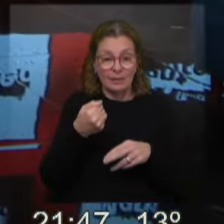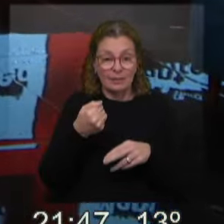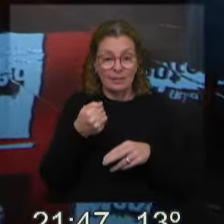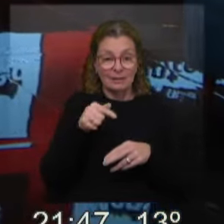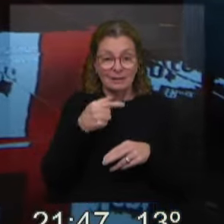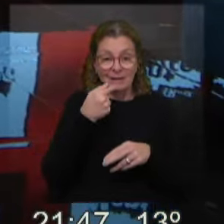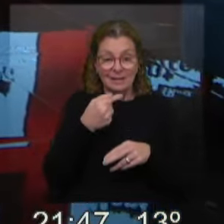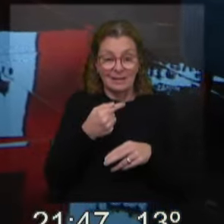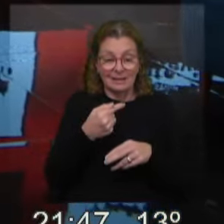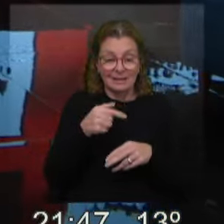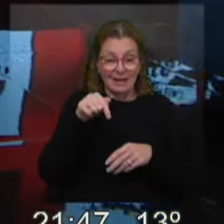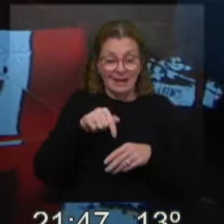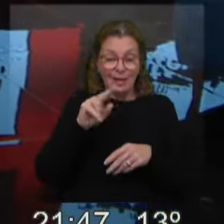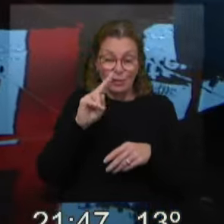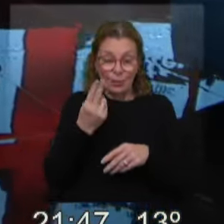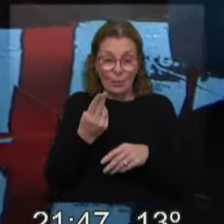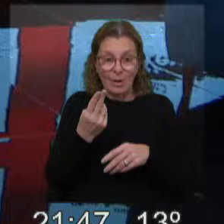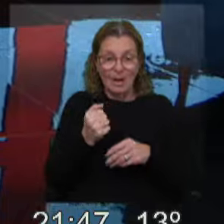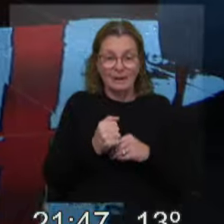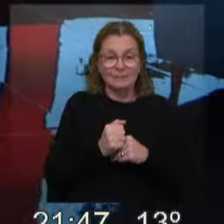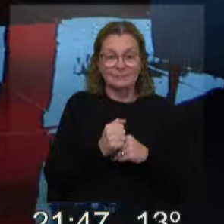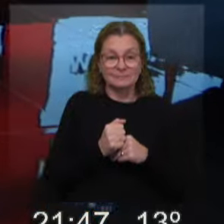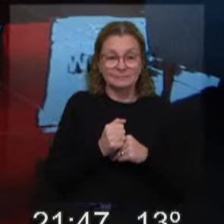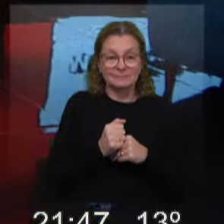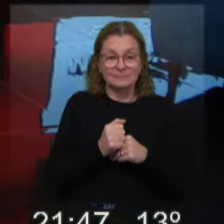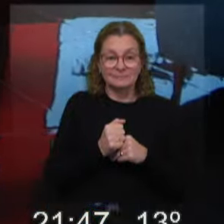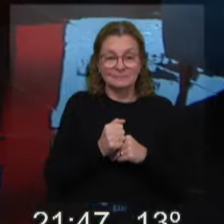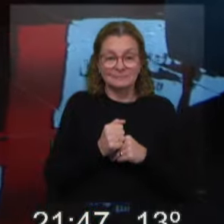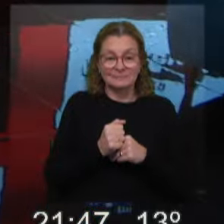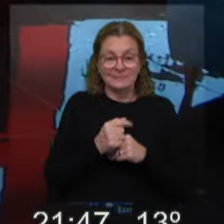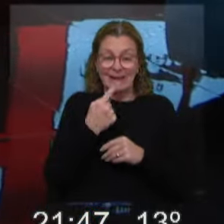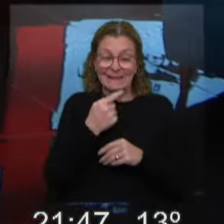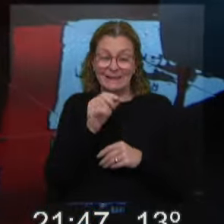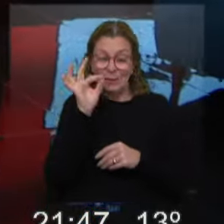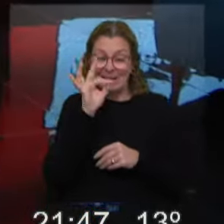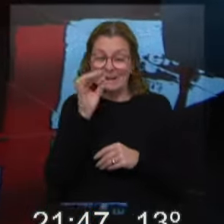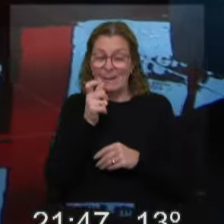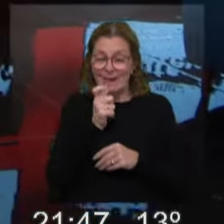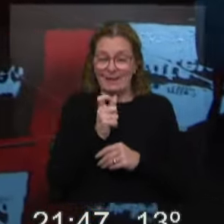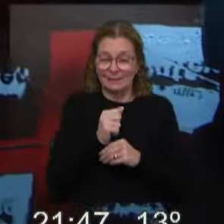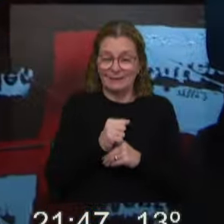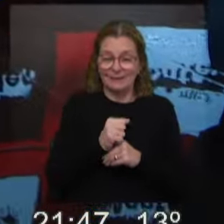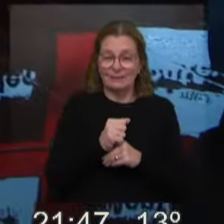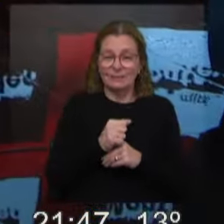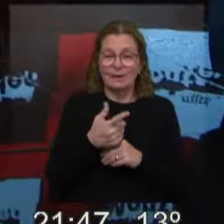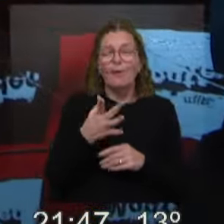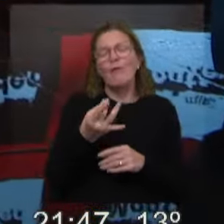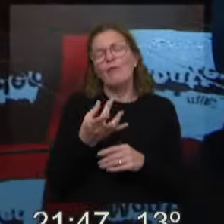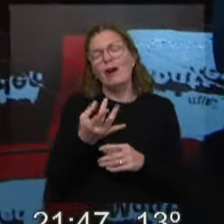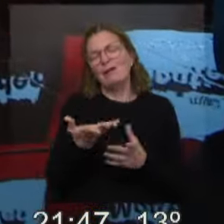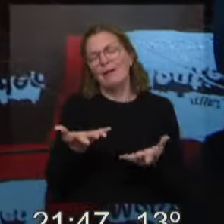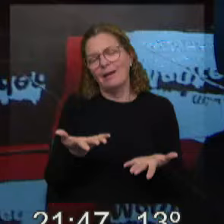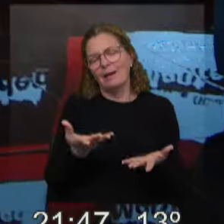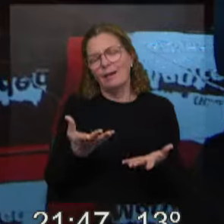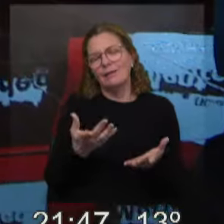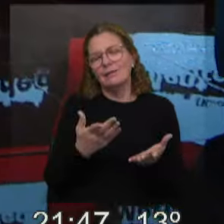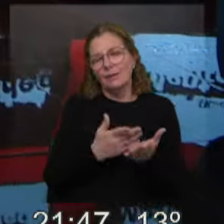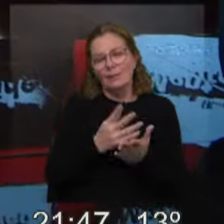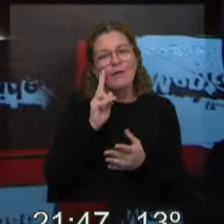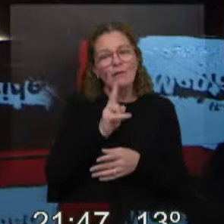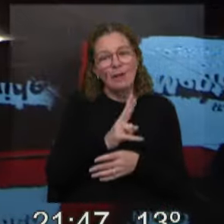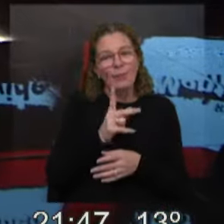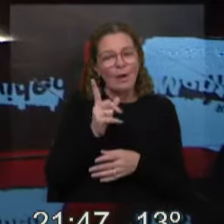Make Uruguay Depressive Again. Muy bien, ¿no? Pero bueno, dejémonos de pavear como nos caracteriza y